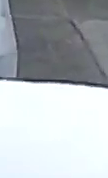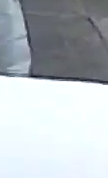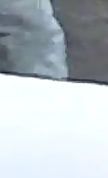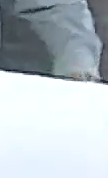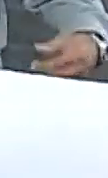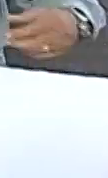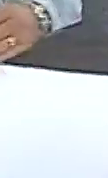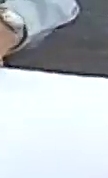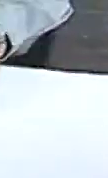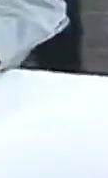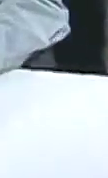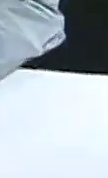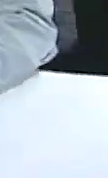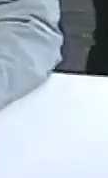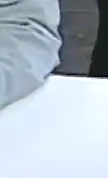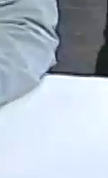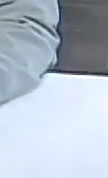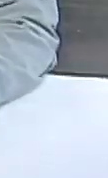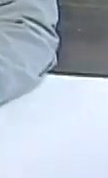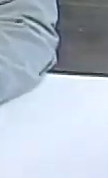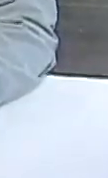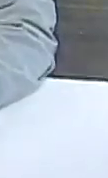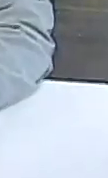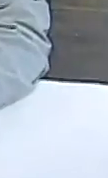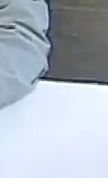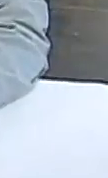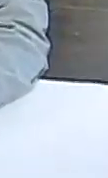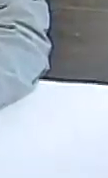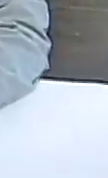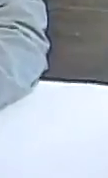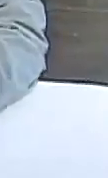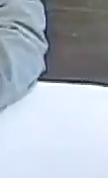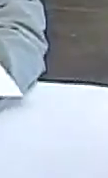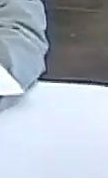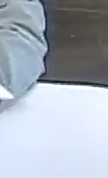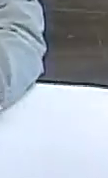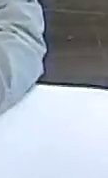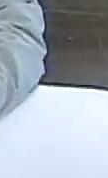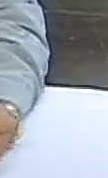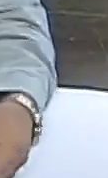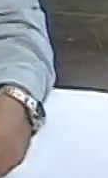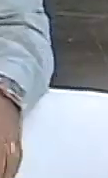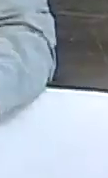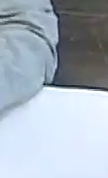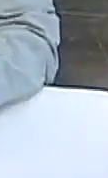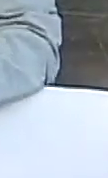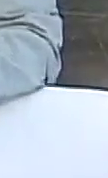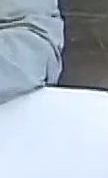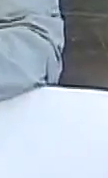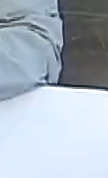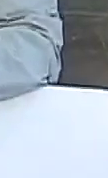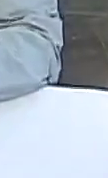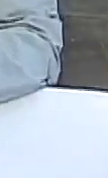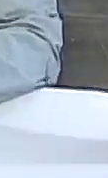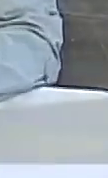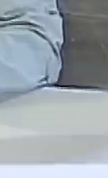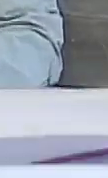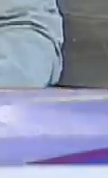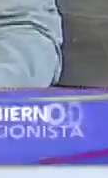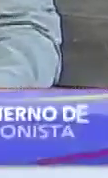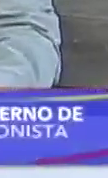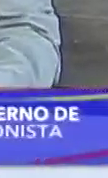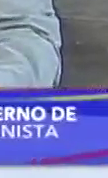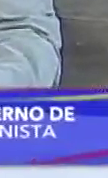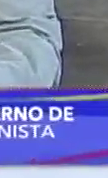de la soberanía de nuestra patria. Vemos allí entonces al jefe de Estado venezolano ya tomar el lugar en la mesa